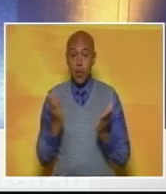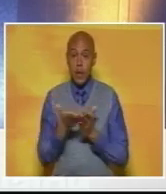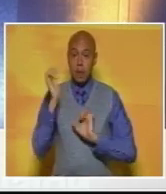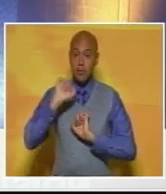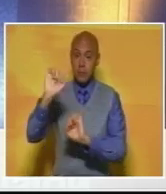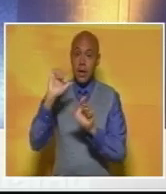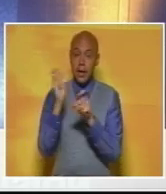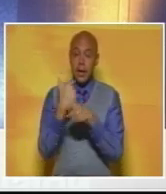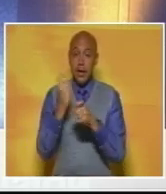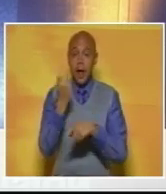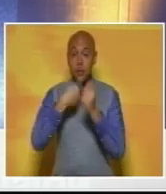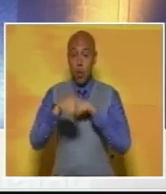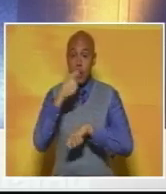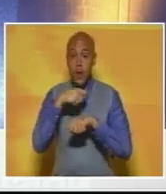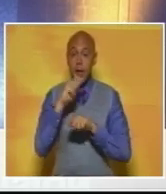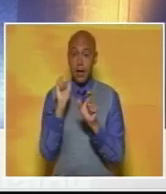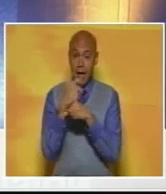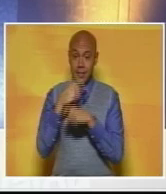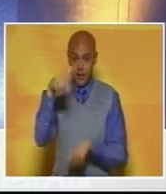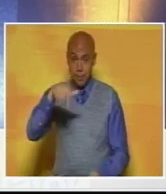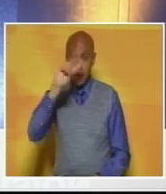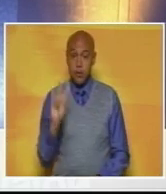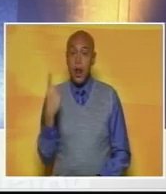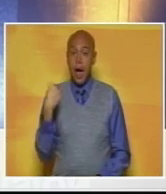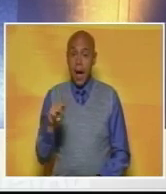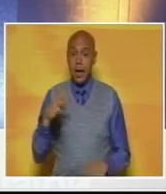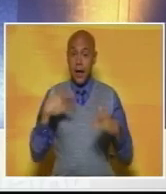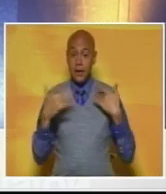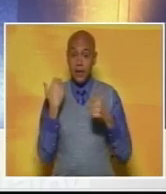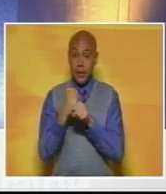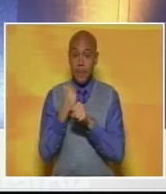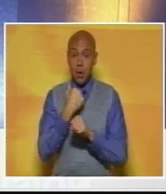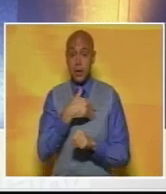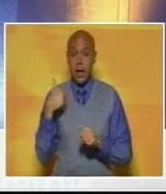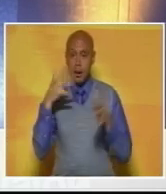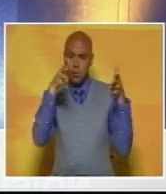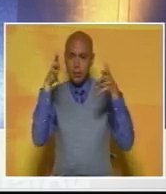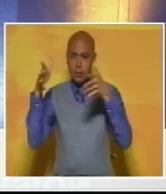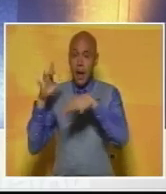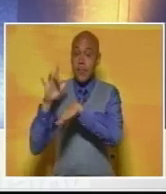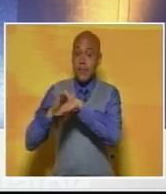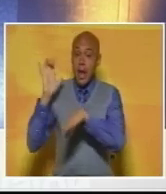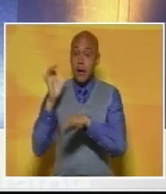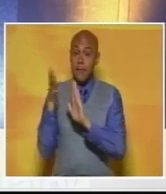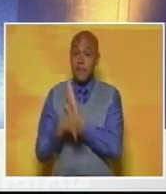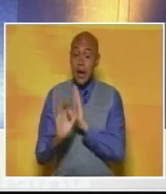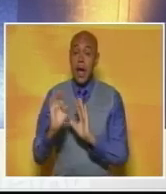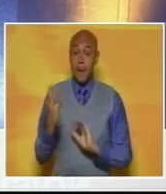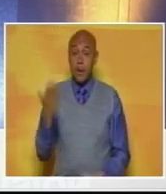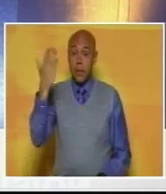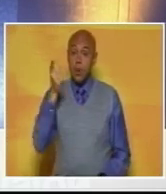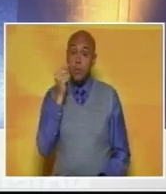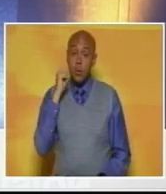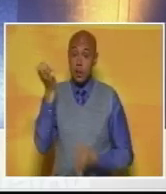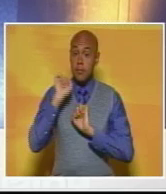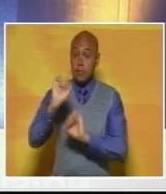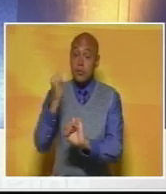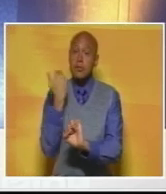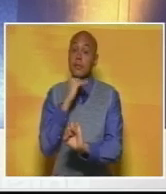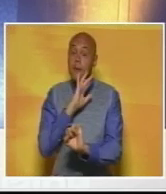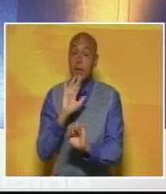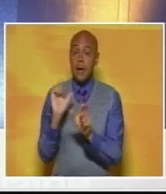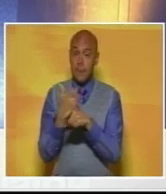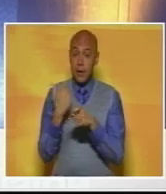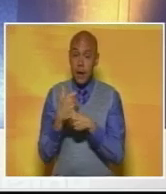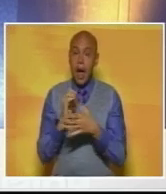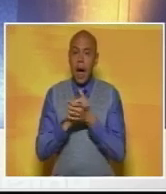Sociedad Anticancerosa de Venezuela organizó una actividad destinada a orientar y sensibilizar a la población sobre la importancia de prevenir esta enfermedad. Andrés